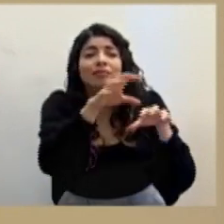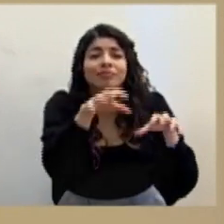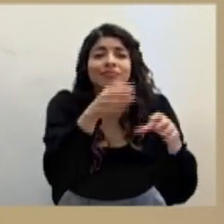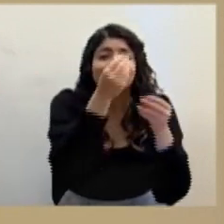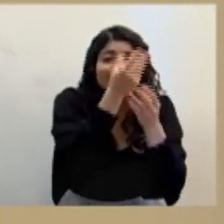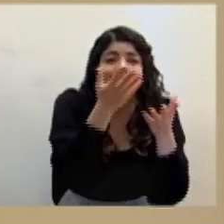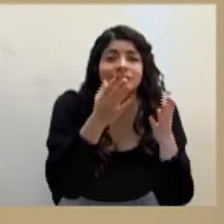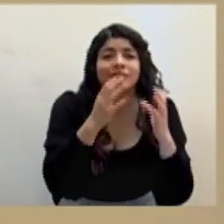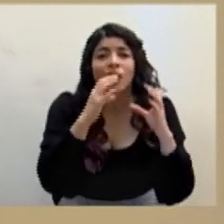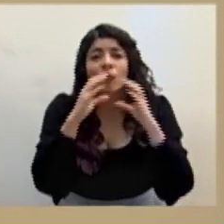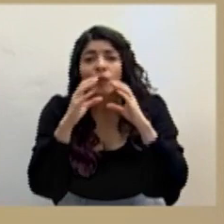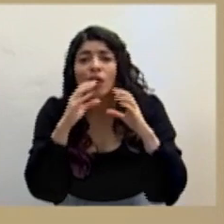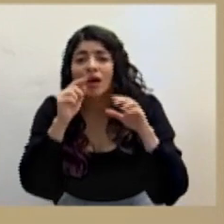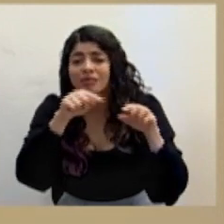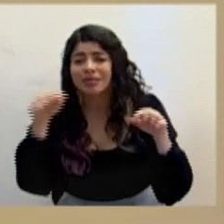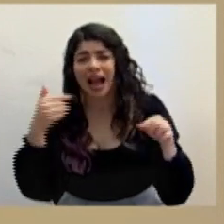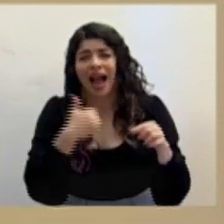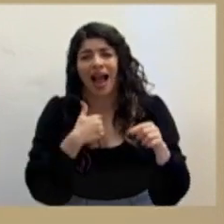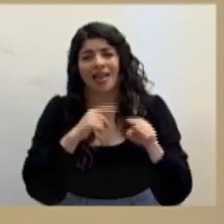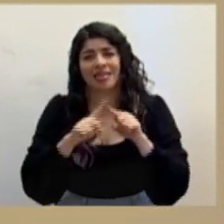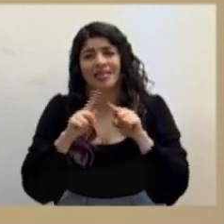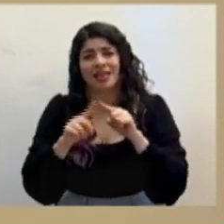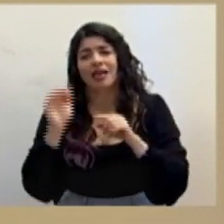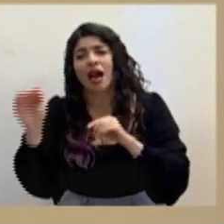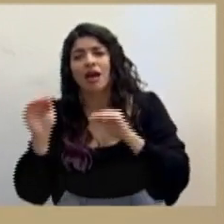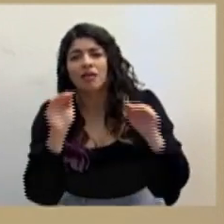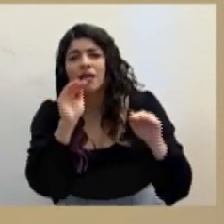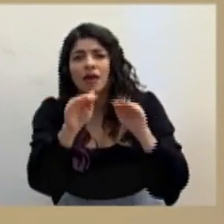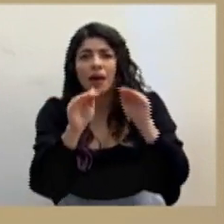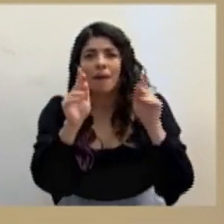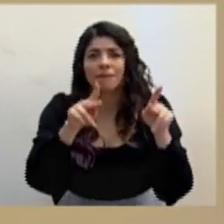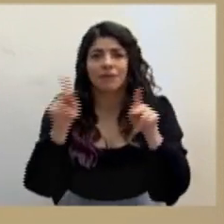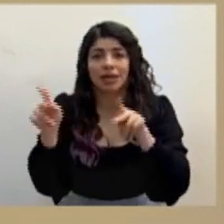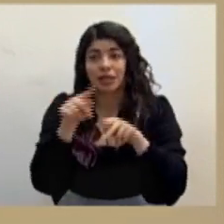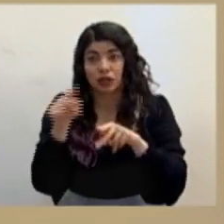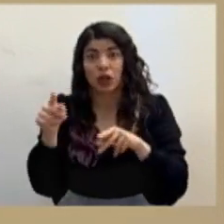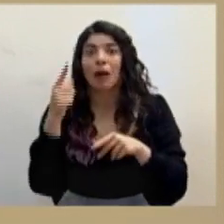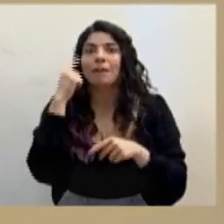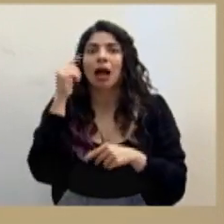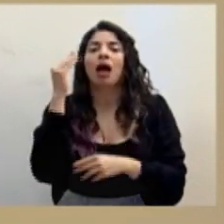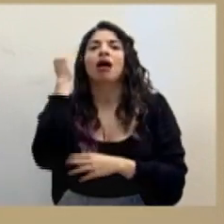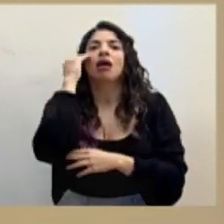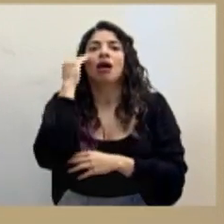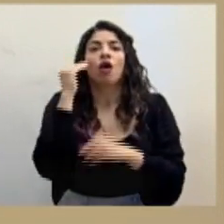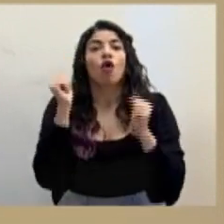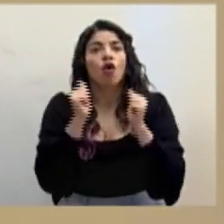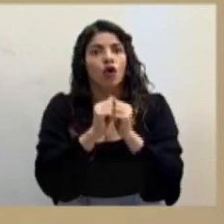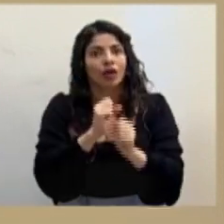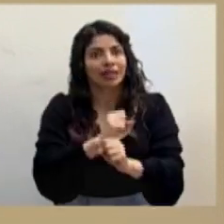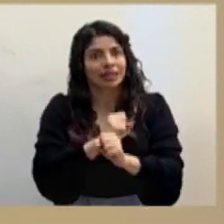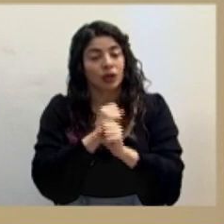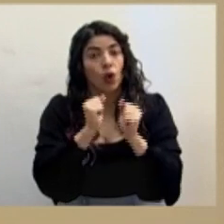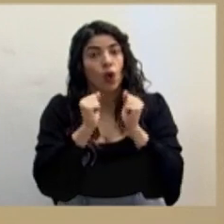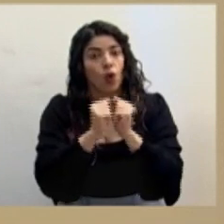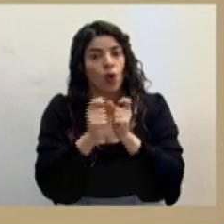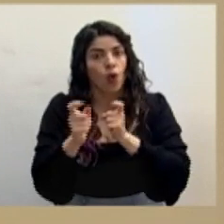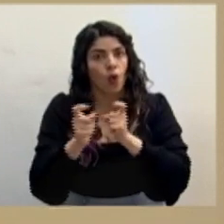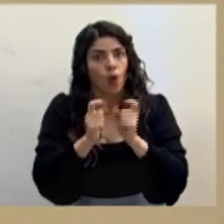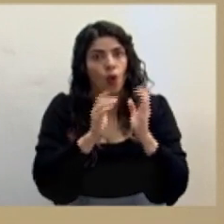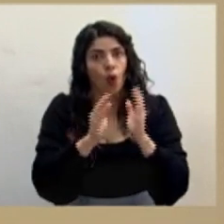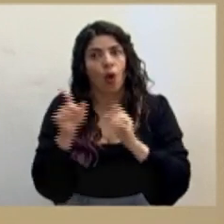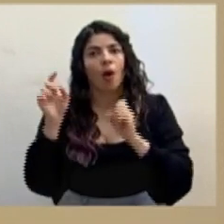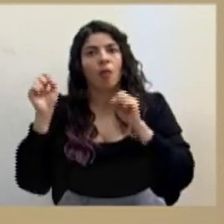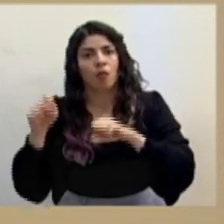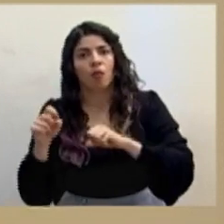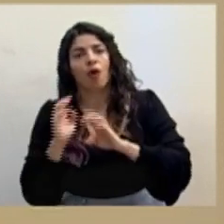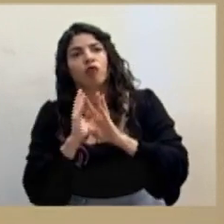esta organización local a sus diferentes poblaciones adscritas para que de una manera segura y controlada accedamos a la